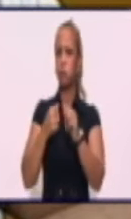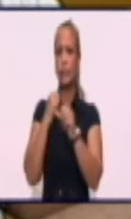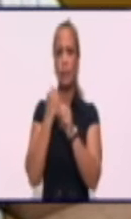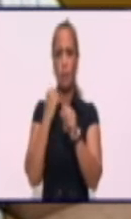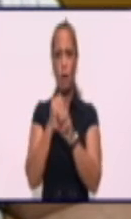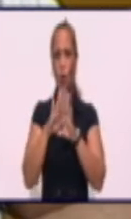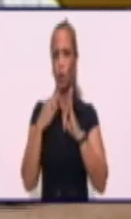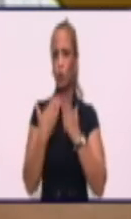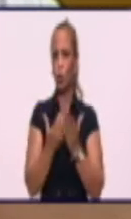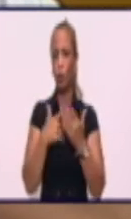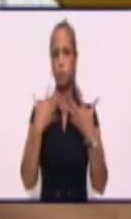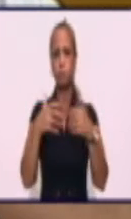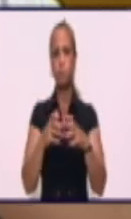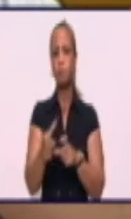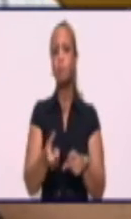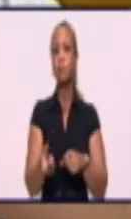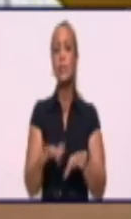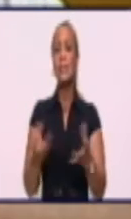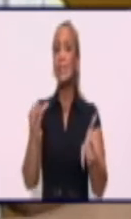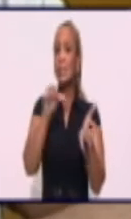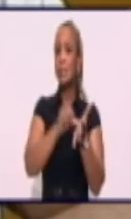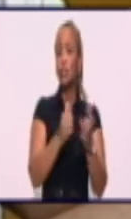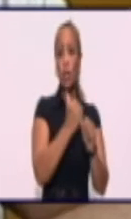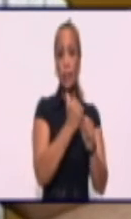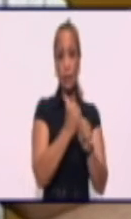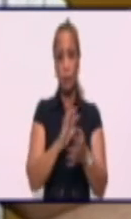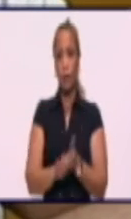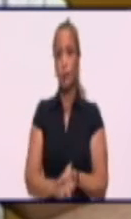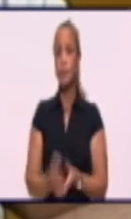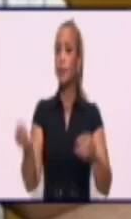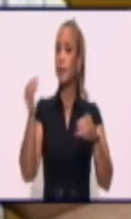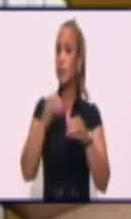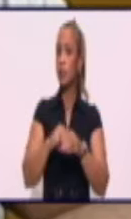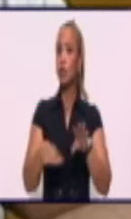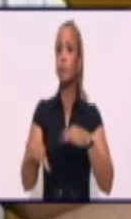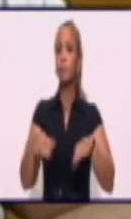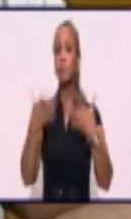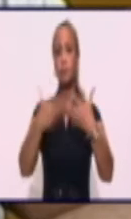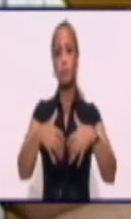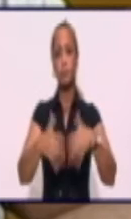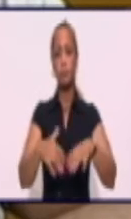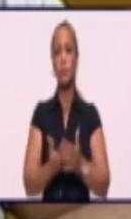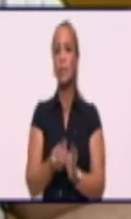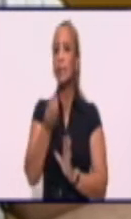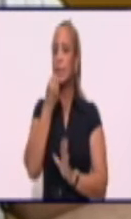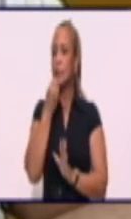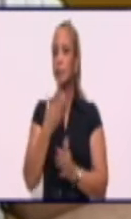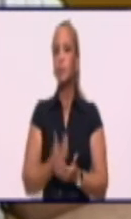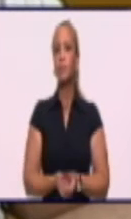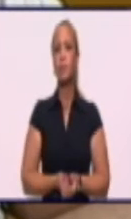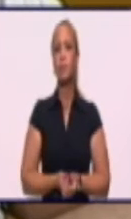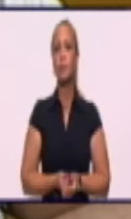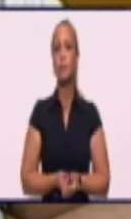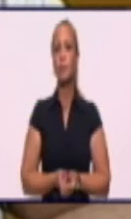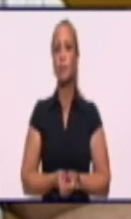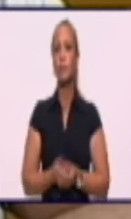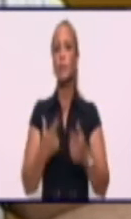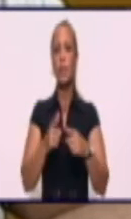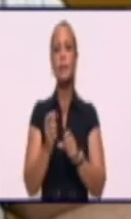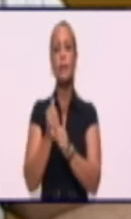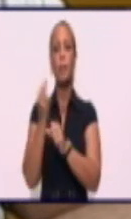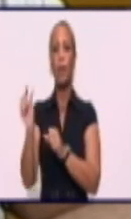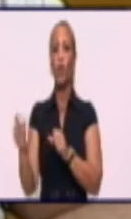huertos y autoconsumos de nuestros centros de trabajo, dentro del movimiento productivo Garantía Alimentaria de Trabajadores y su familia.